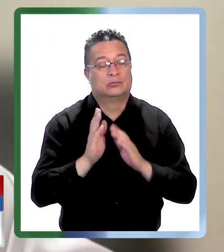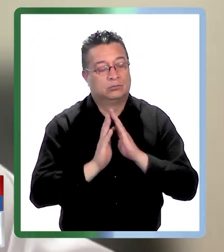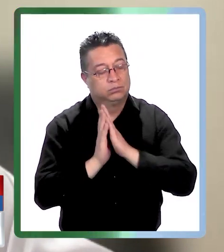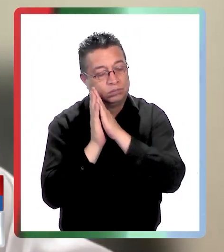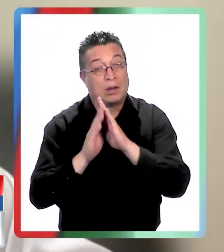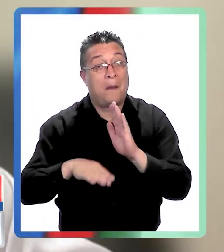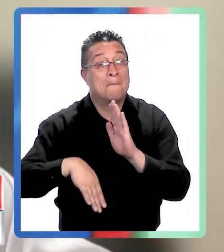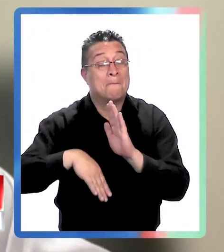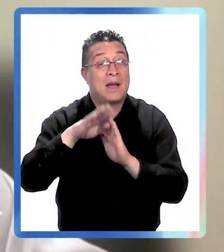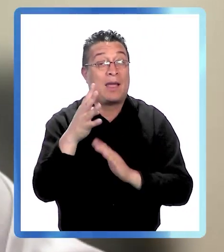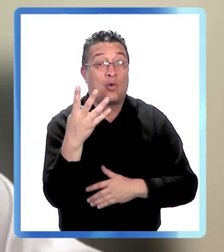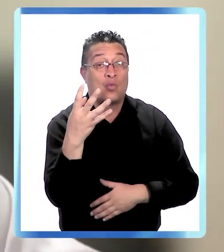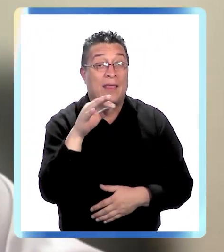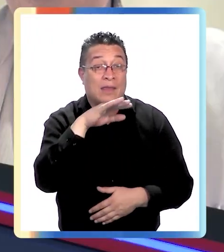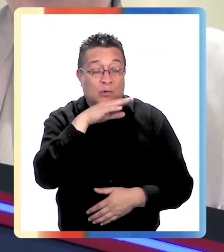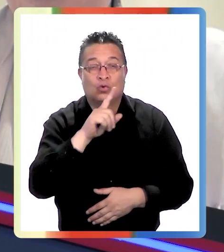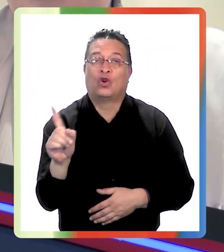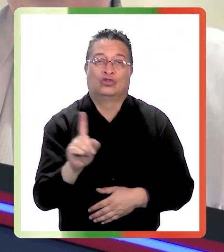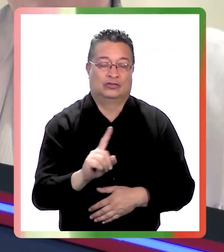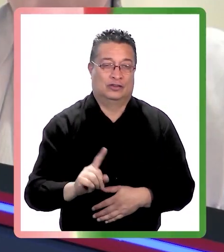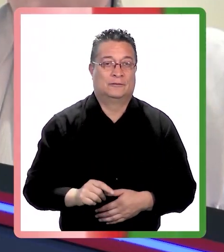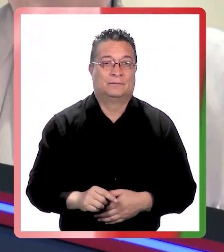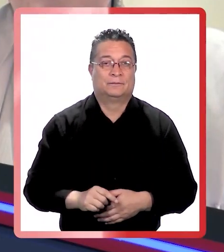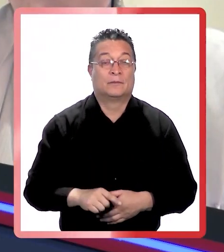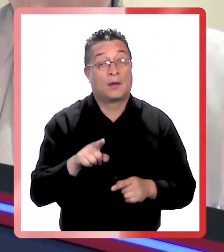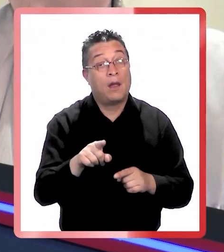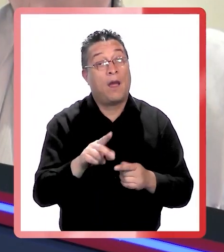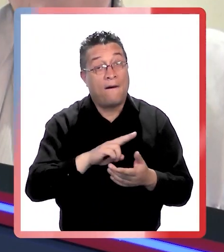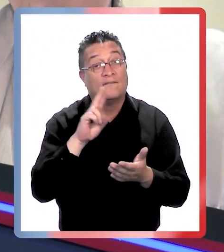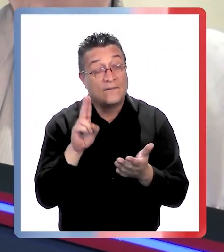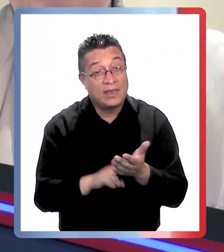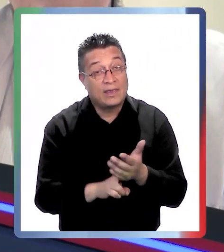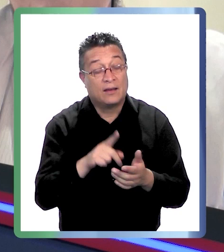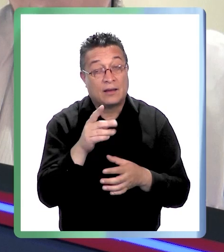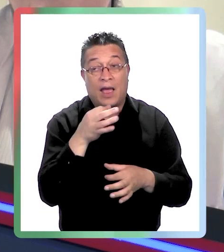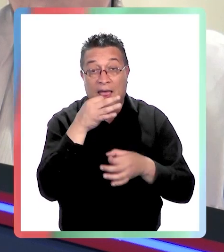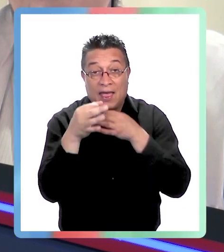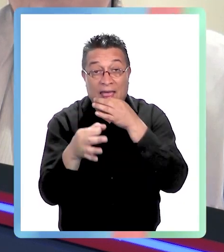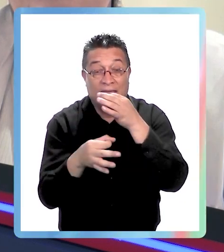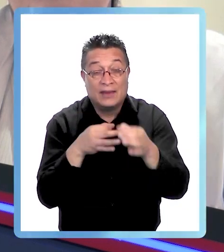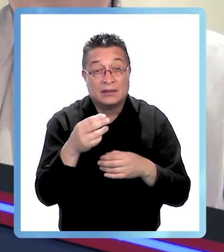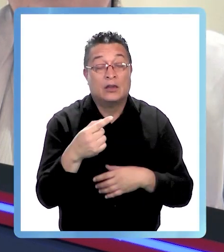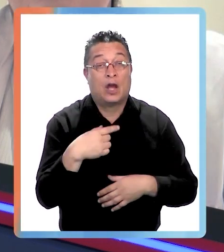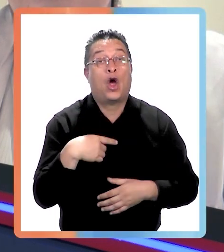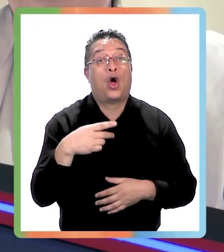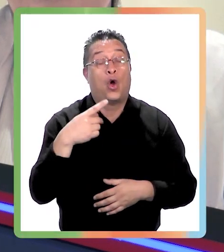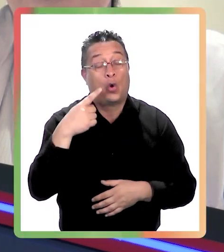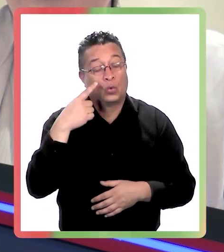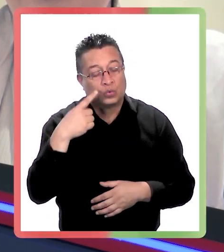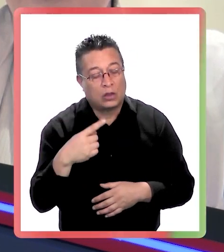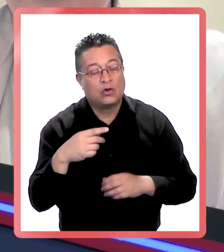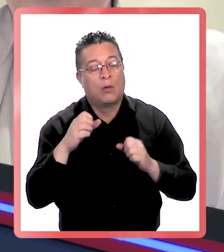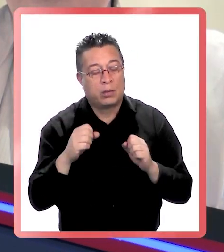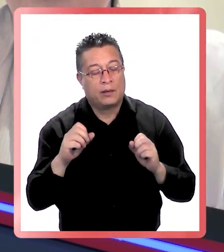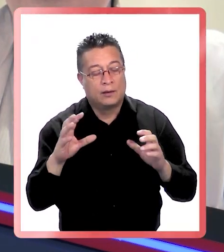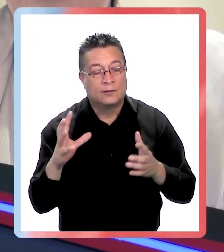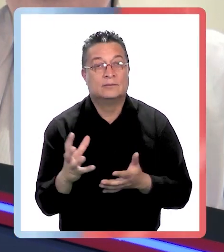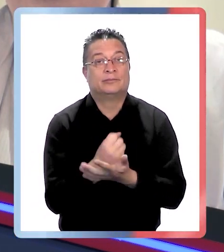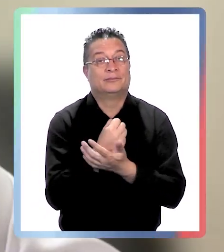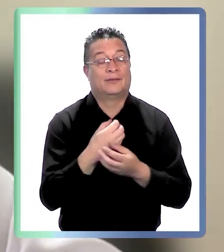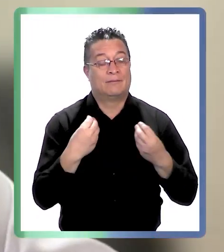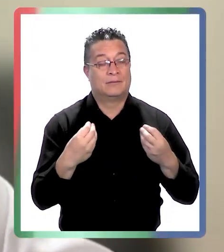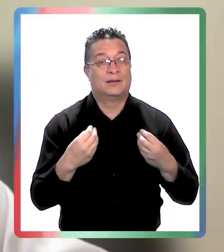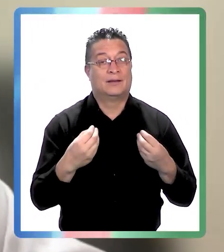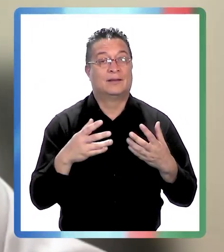que sea mayor de 40 minutos. Entonces, ¿es real lo que dicen, que el sueño sí se puede recuperar,